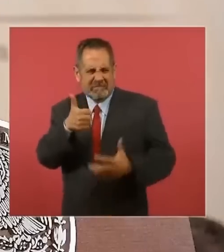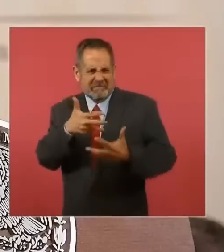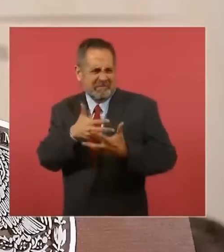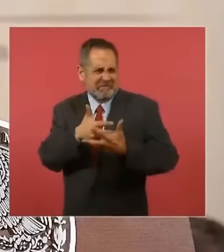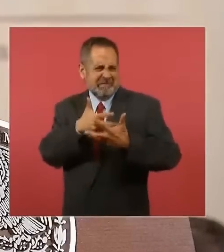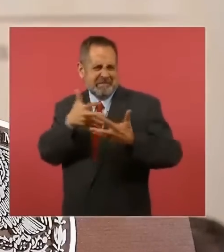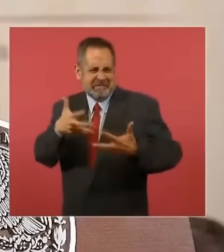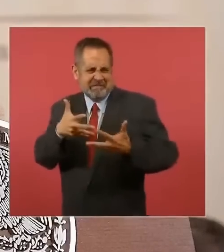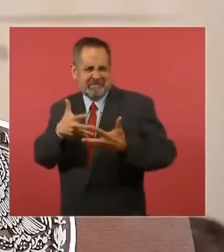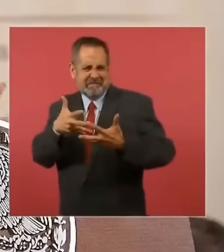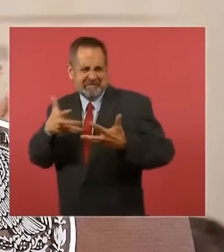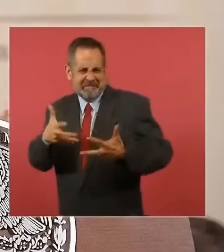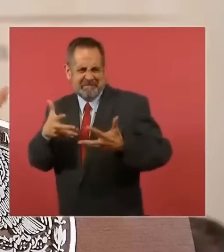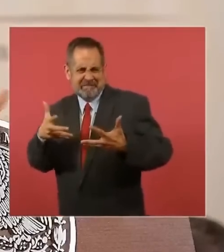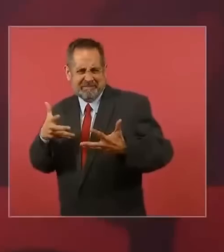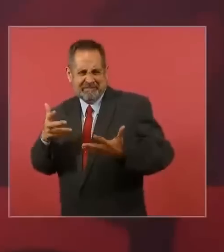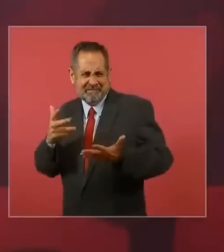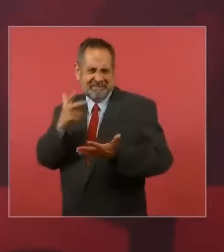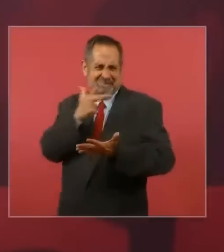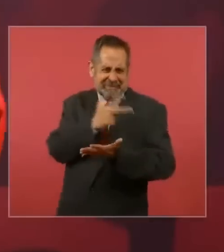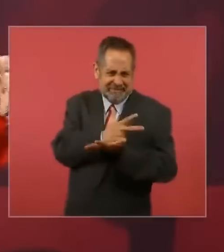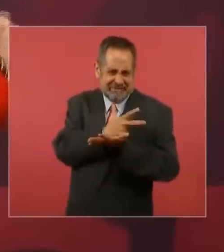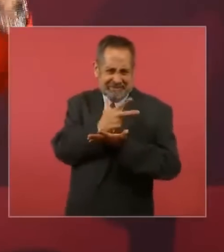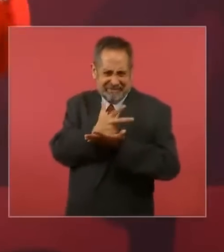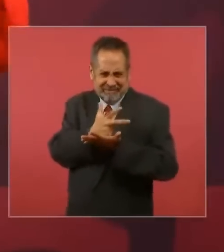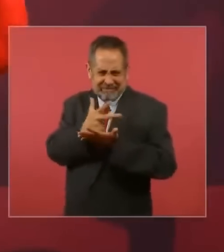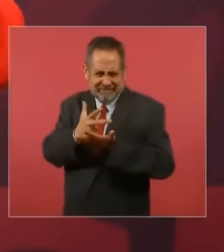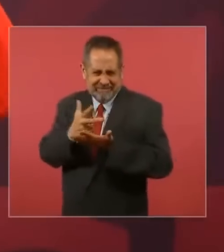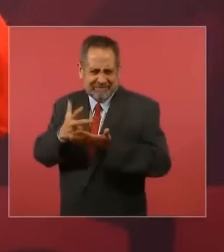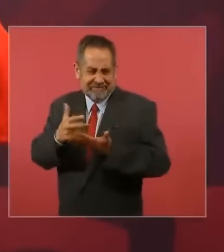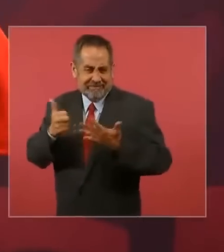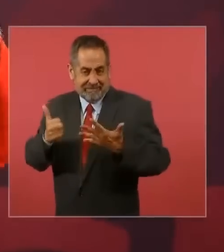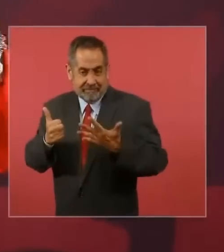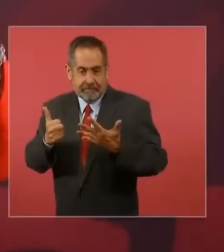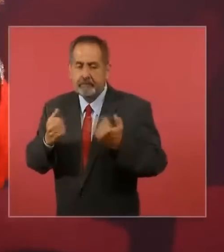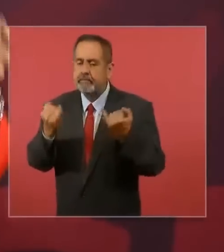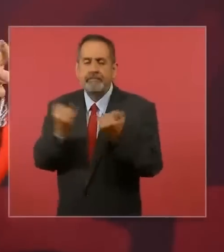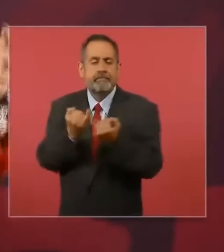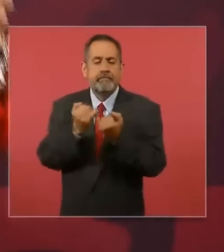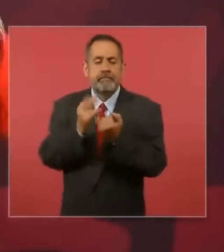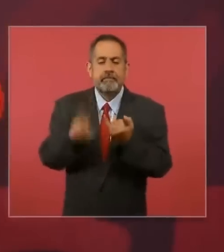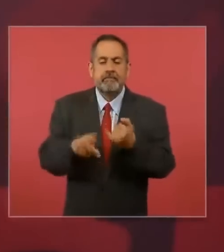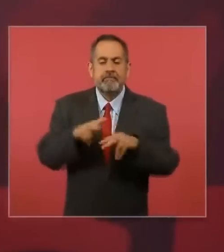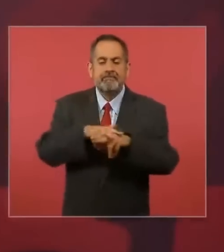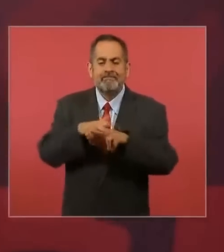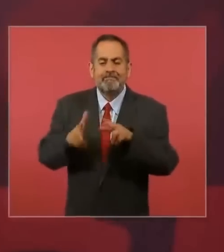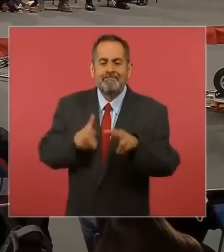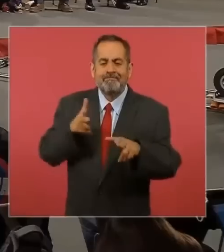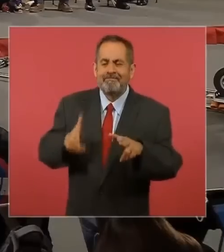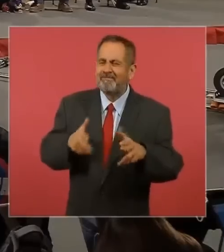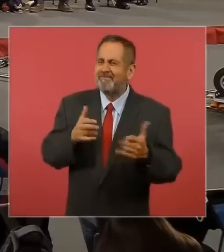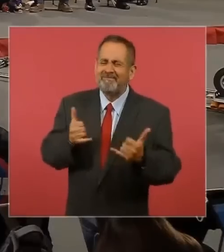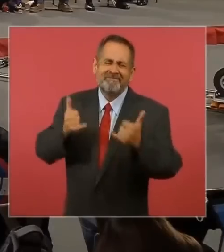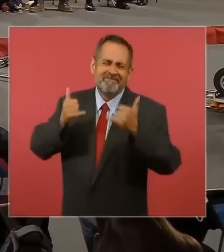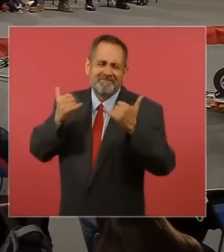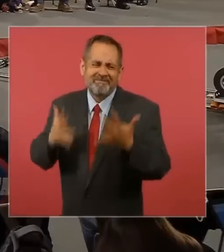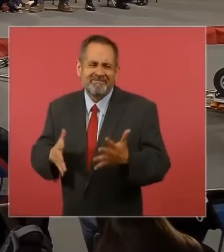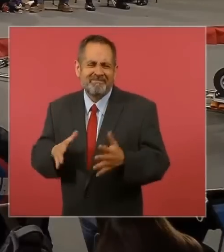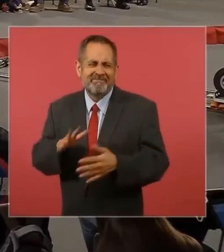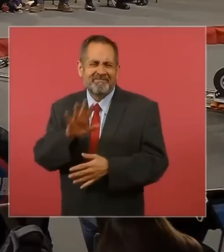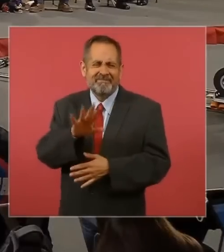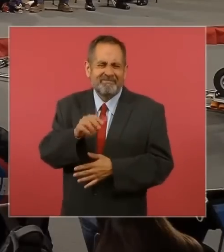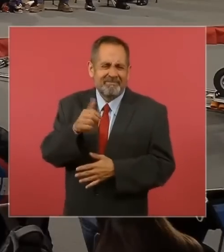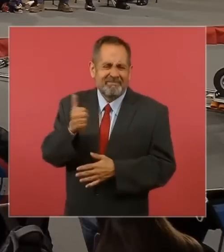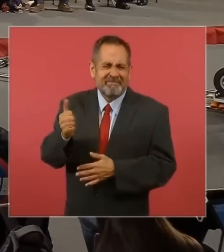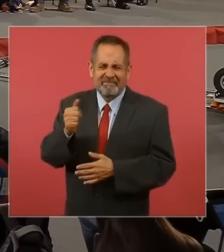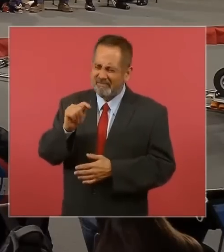una plataforma. Ese es el peso del tren. Entonces hay que descargar a este gran elefante para poderlo poner y poder